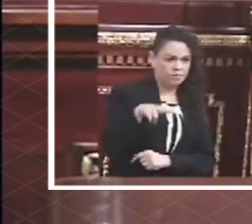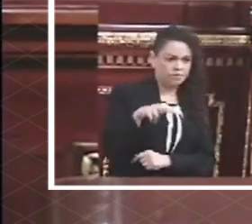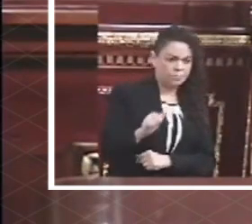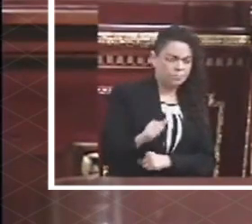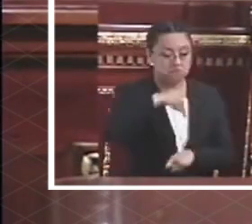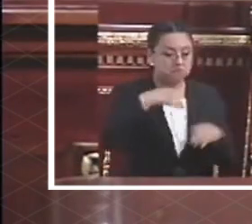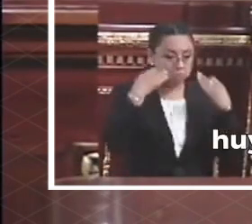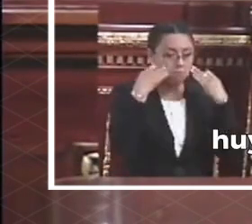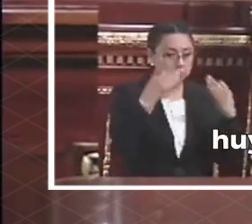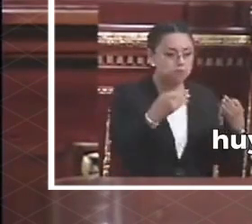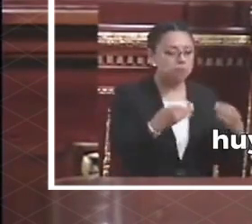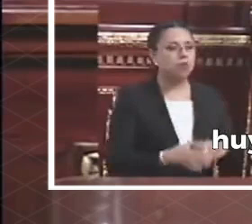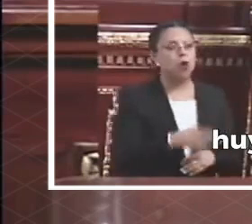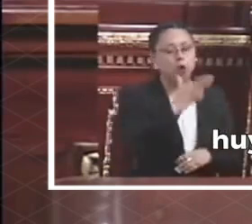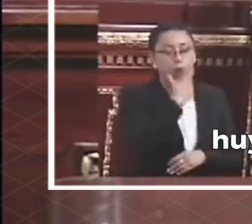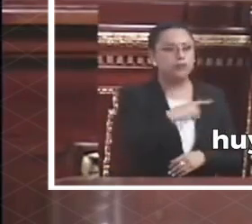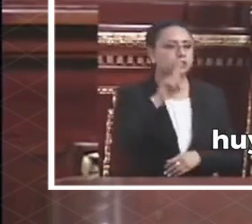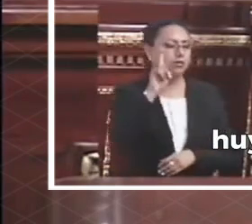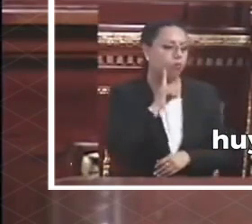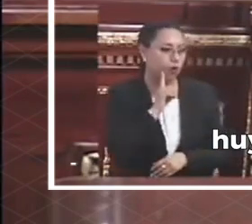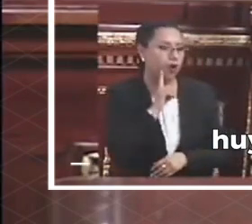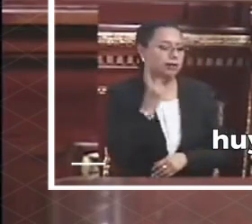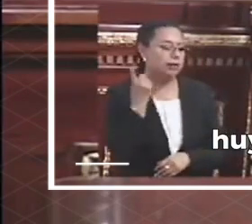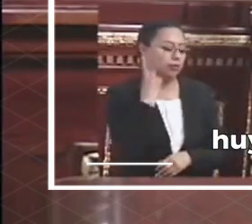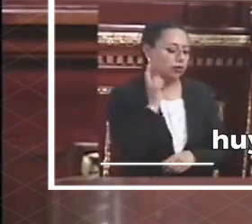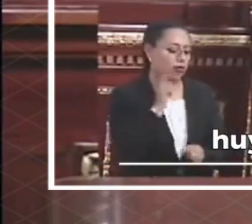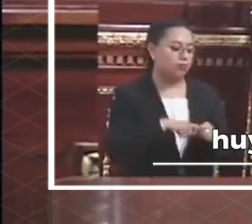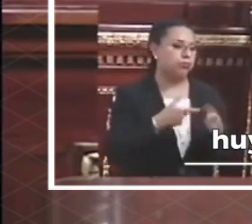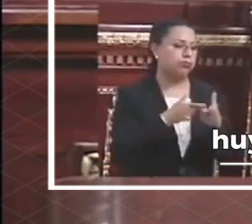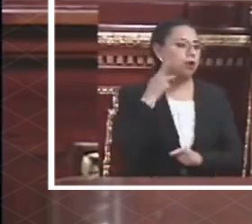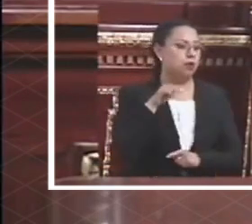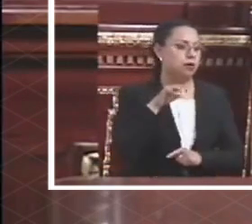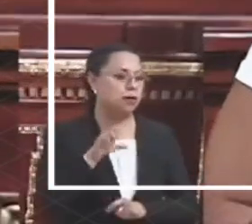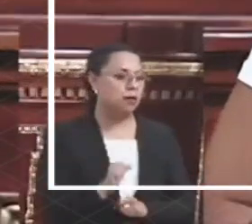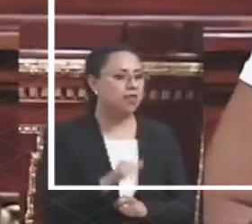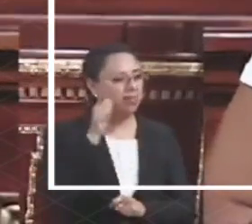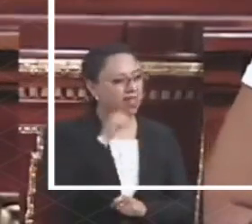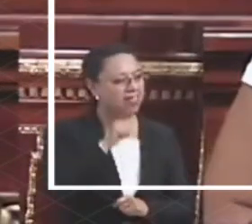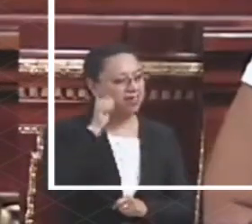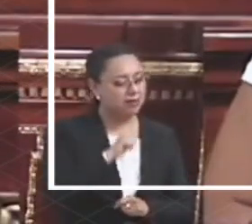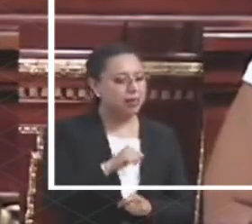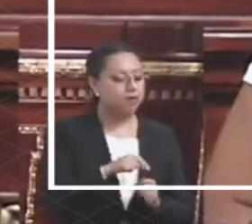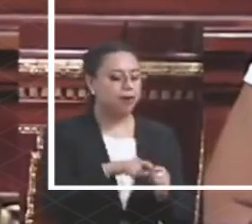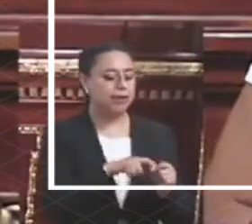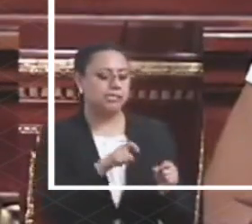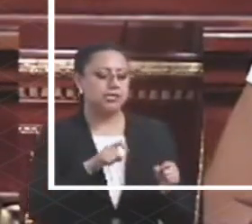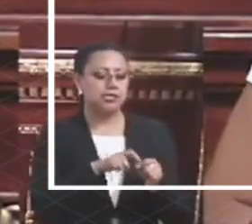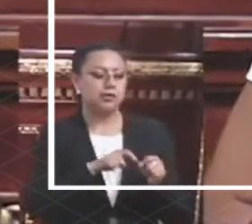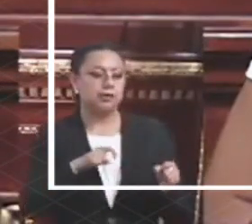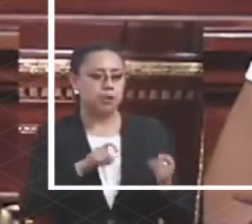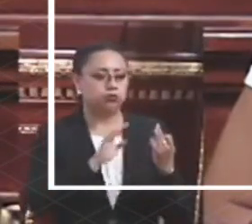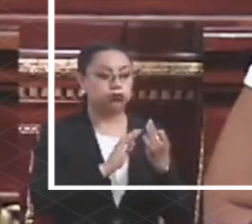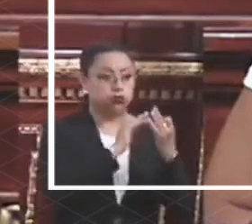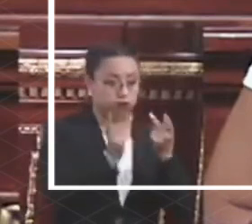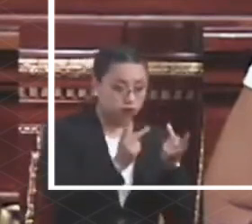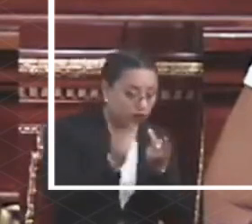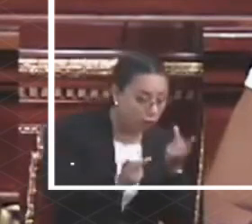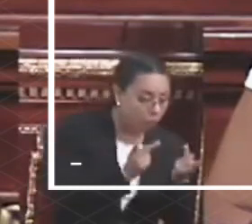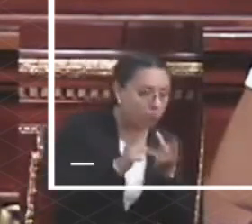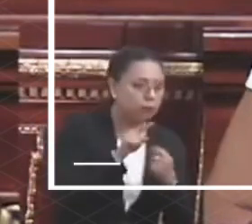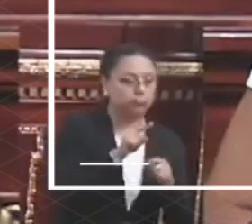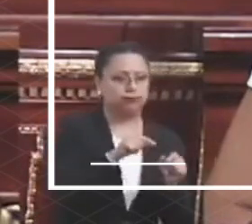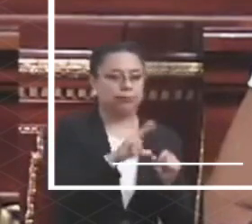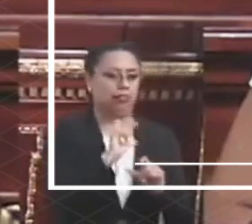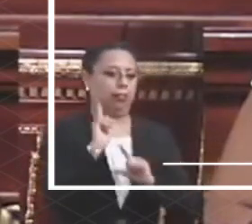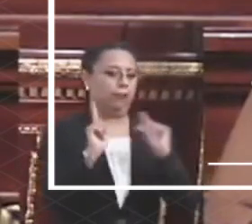al margen de la ley, huyen de la transparencia y la rendición de cuentas, fieles al estilo opaco y oculto que